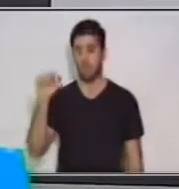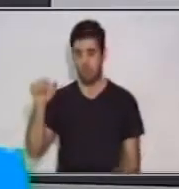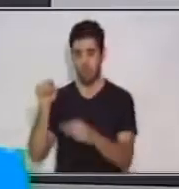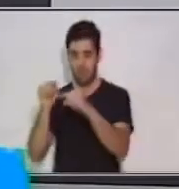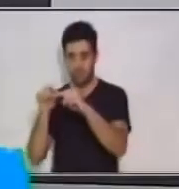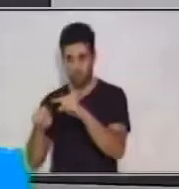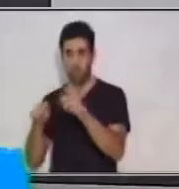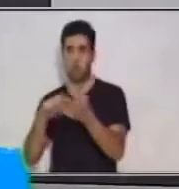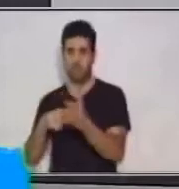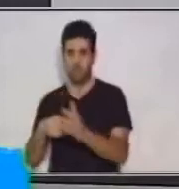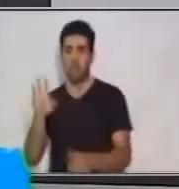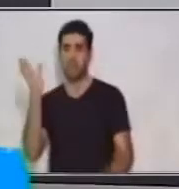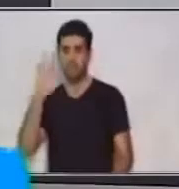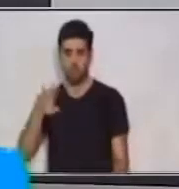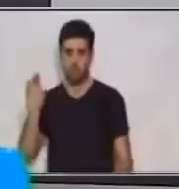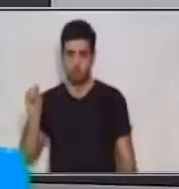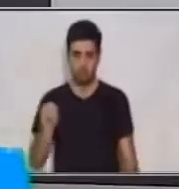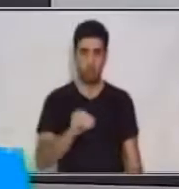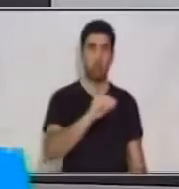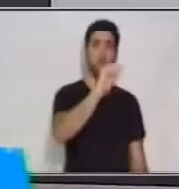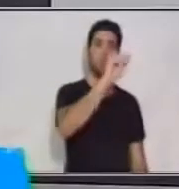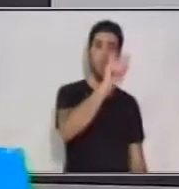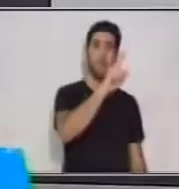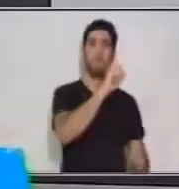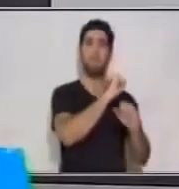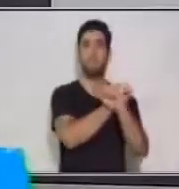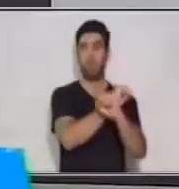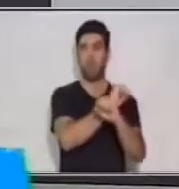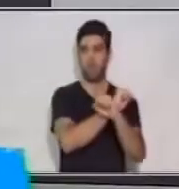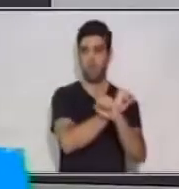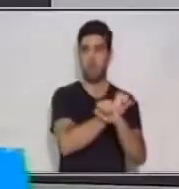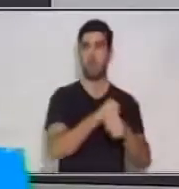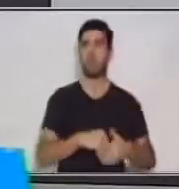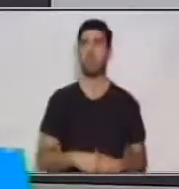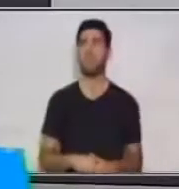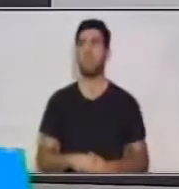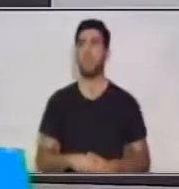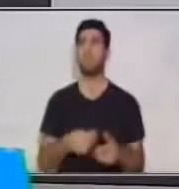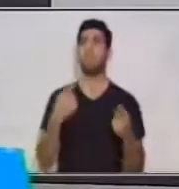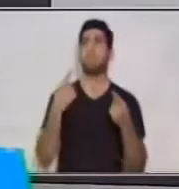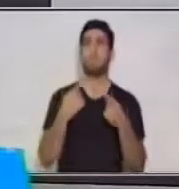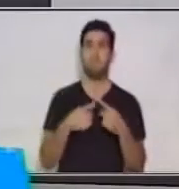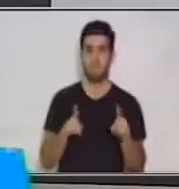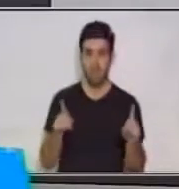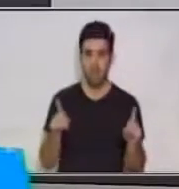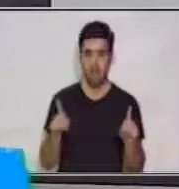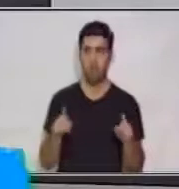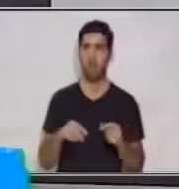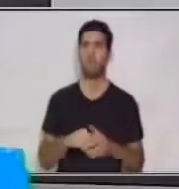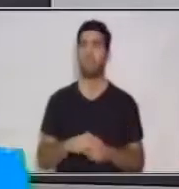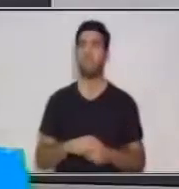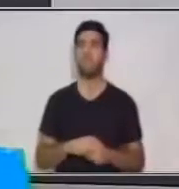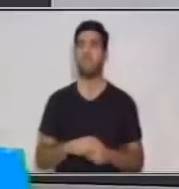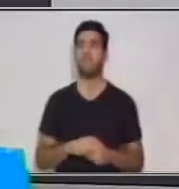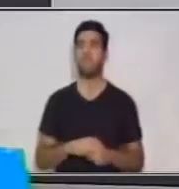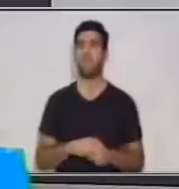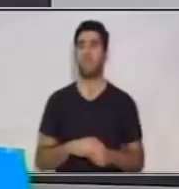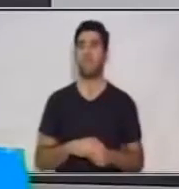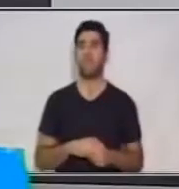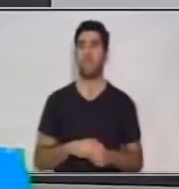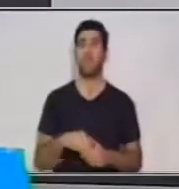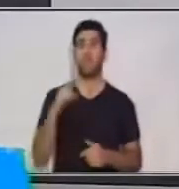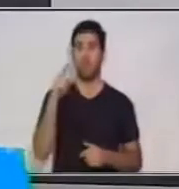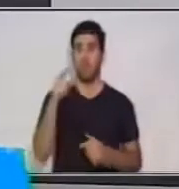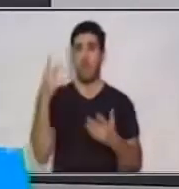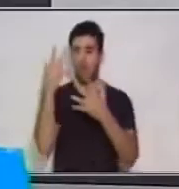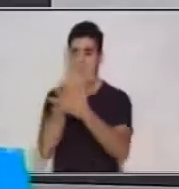dividiendo, lo pasamos a multiplicar. Pero una función, no debes de